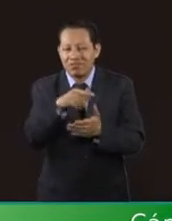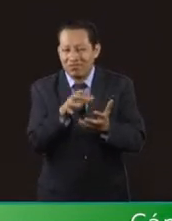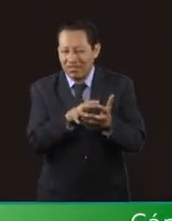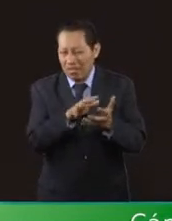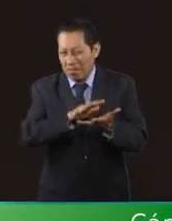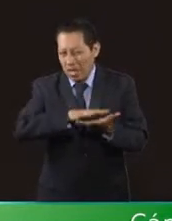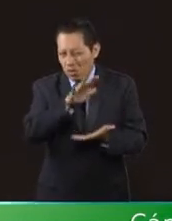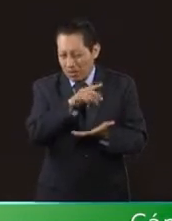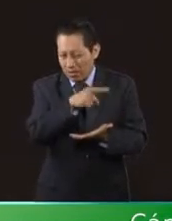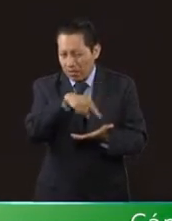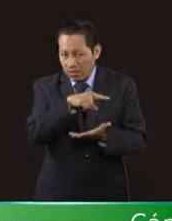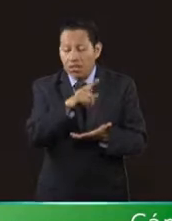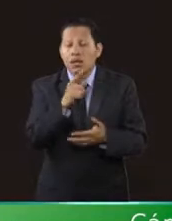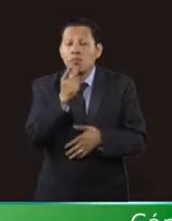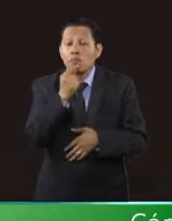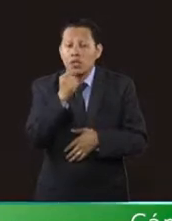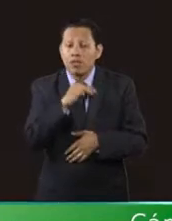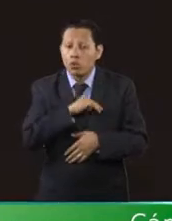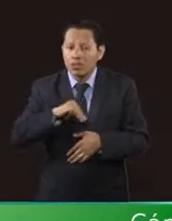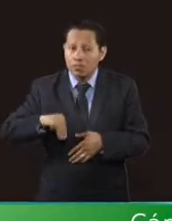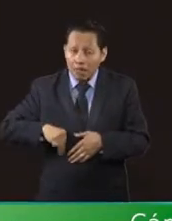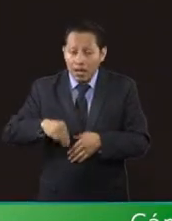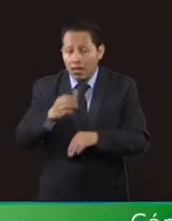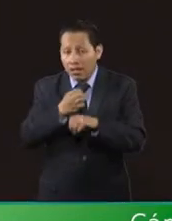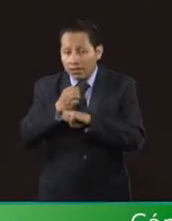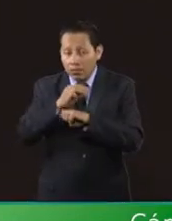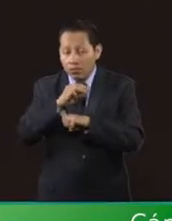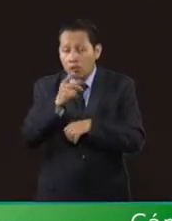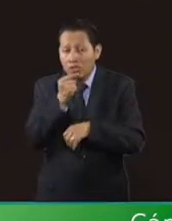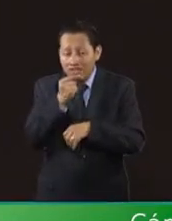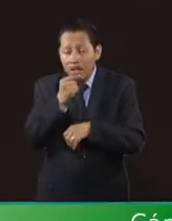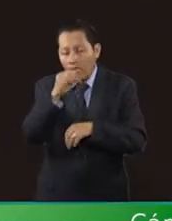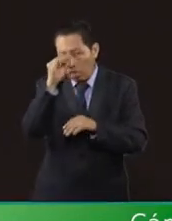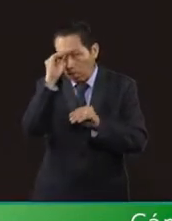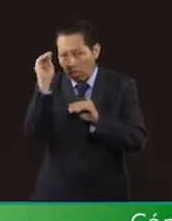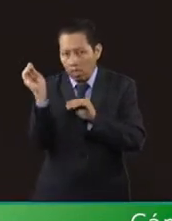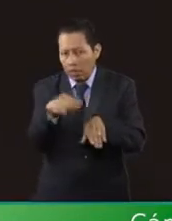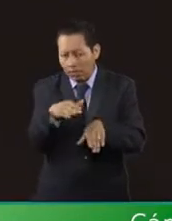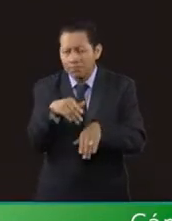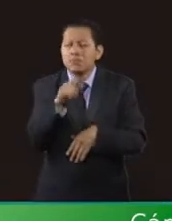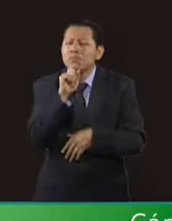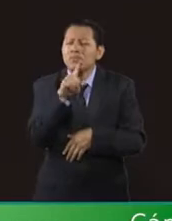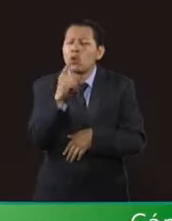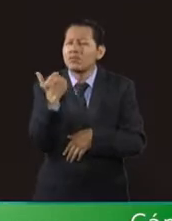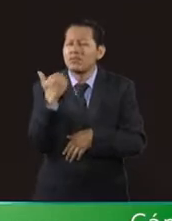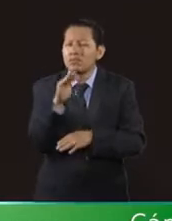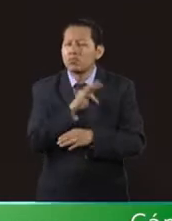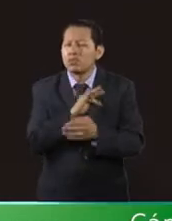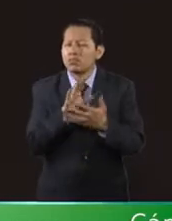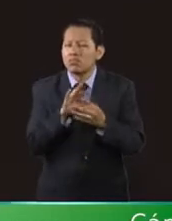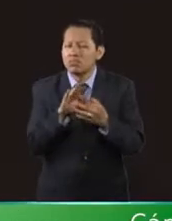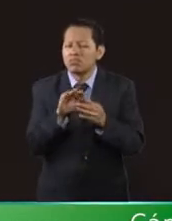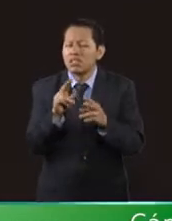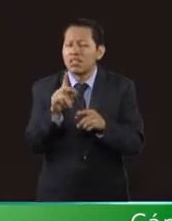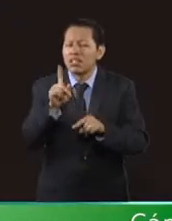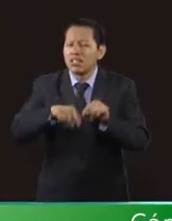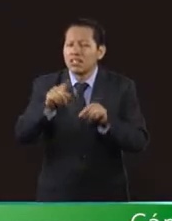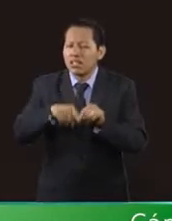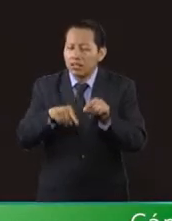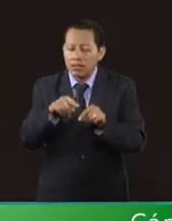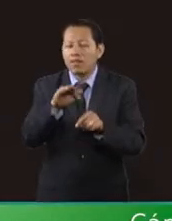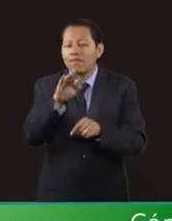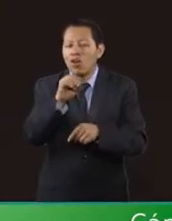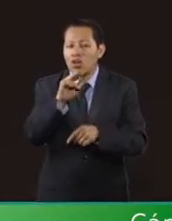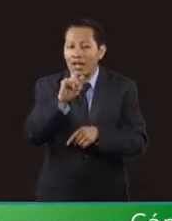policías municipales y de los estados quitando lo que ya han mencionado aquí los fondos de fortasec y de subsemun